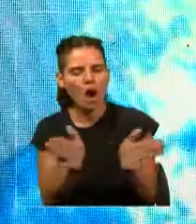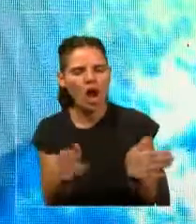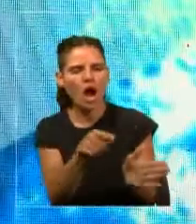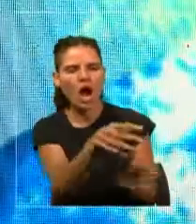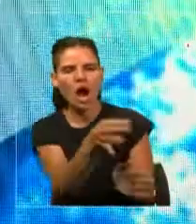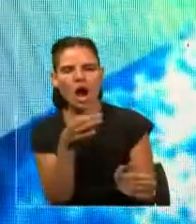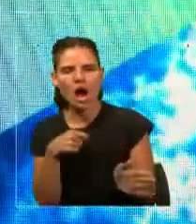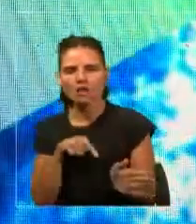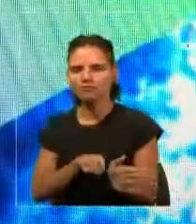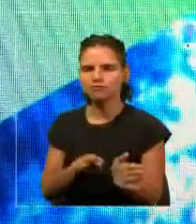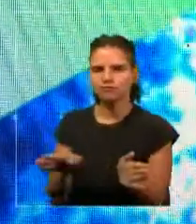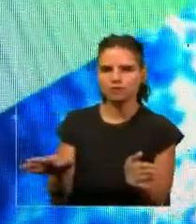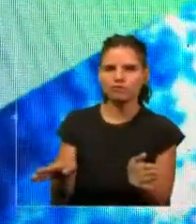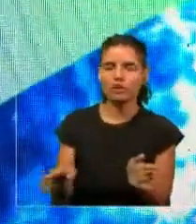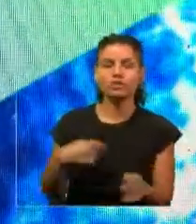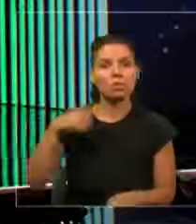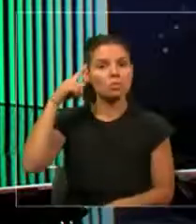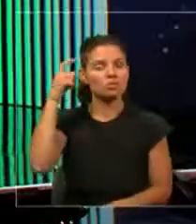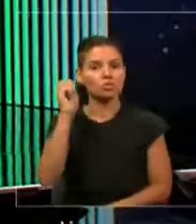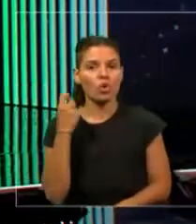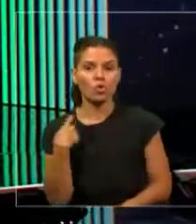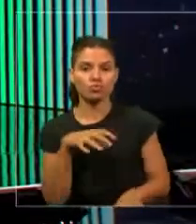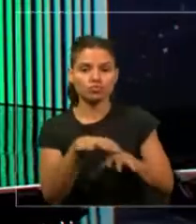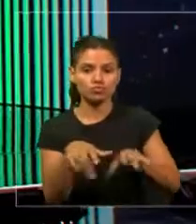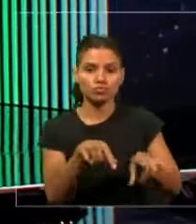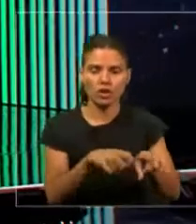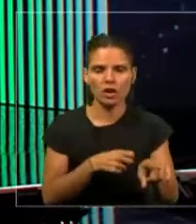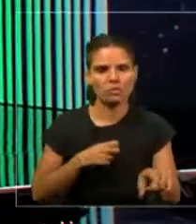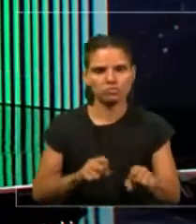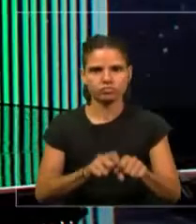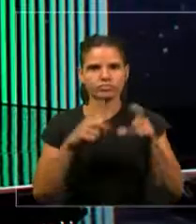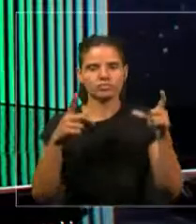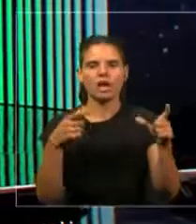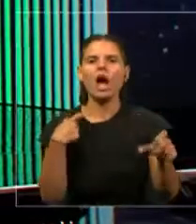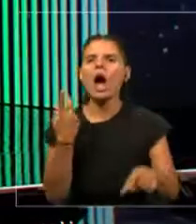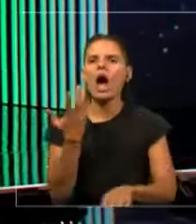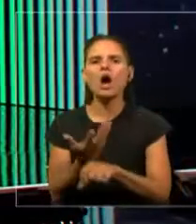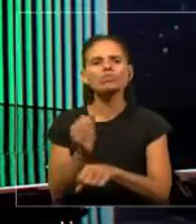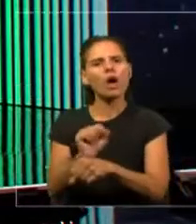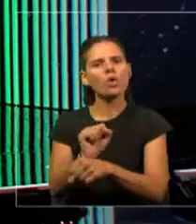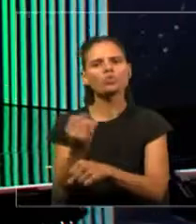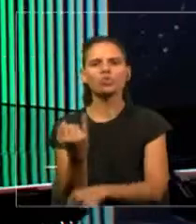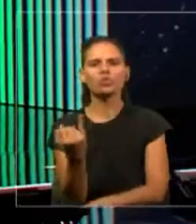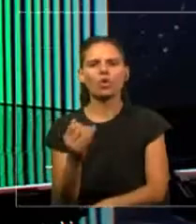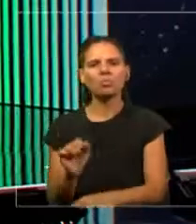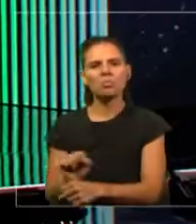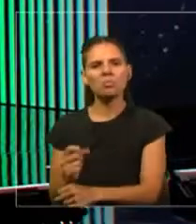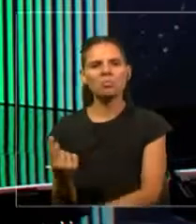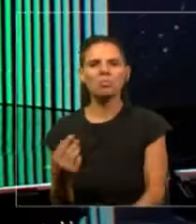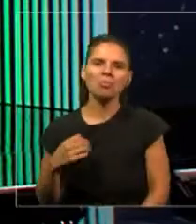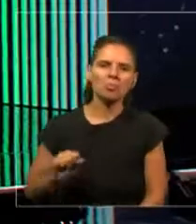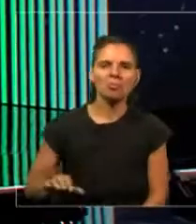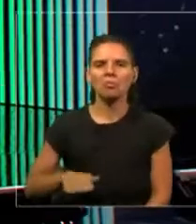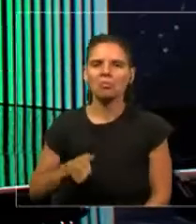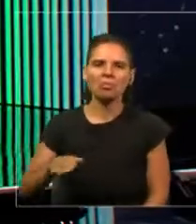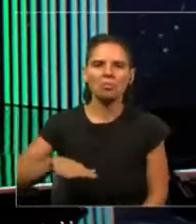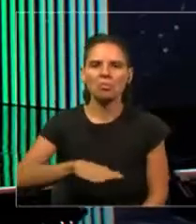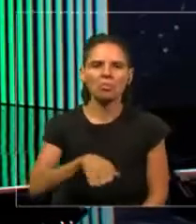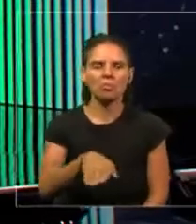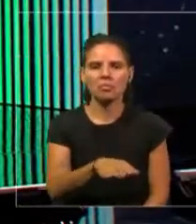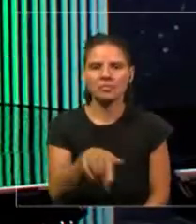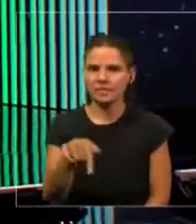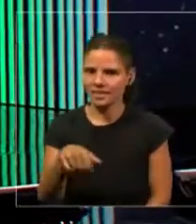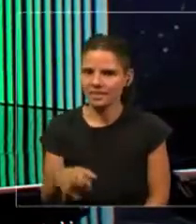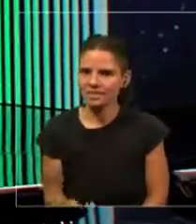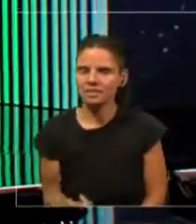dispositivo que me parece emblemático de esta dimensión, el auto autónomo, que no va a ser solamente un